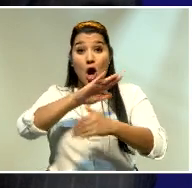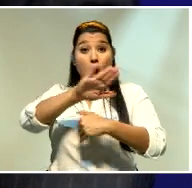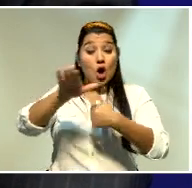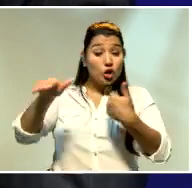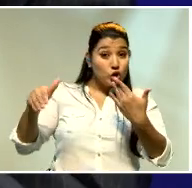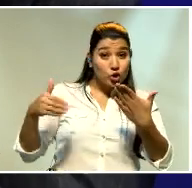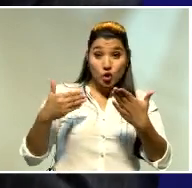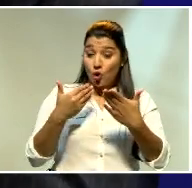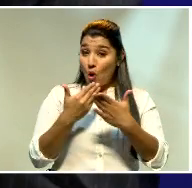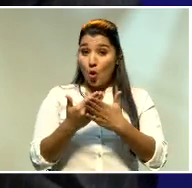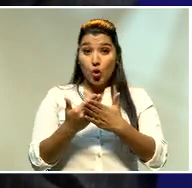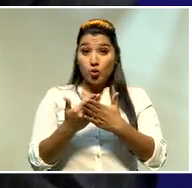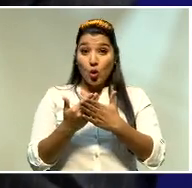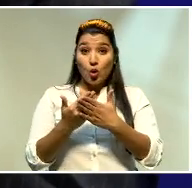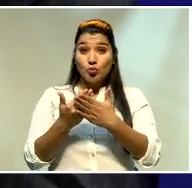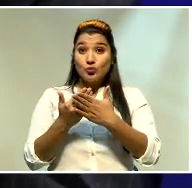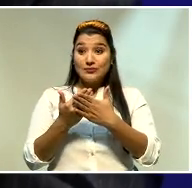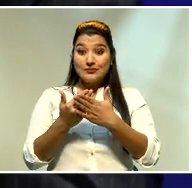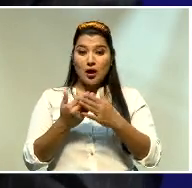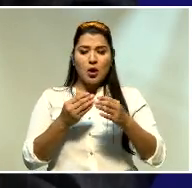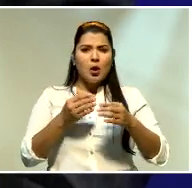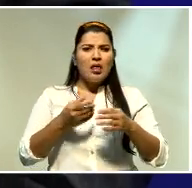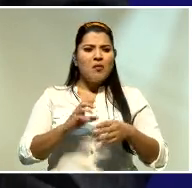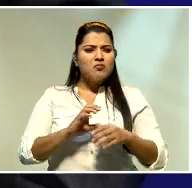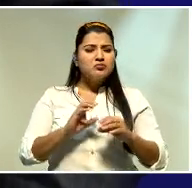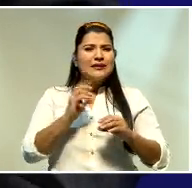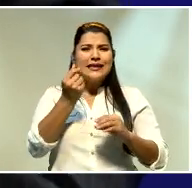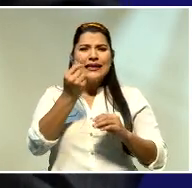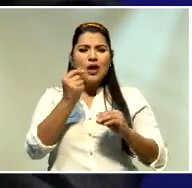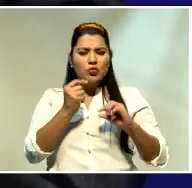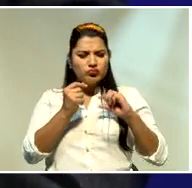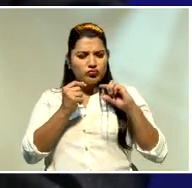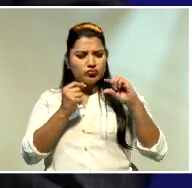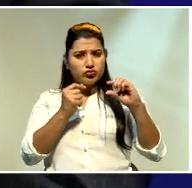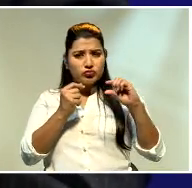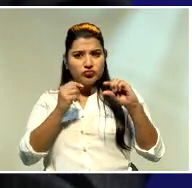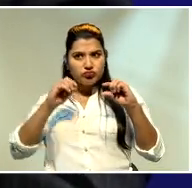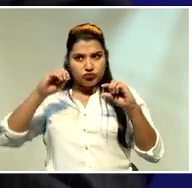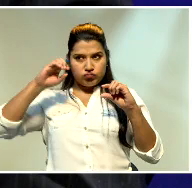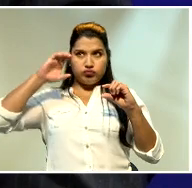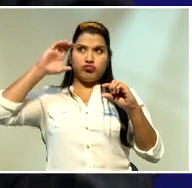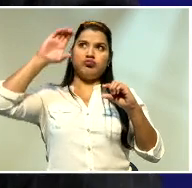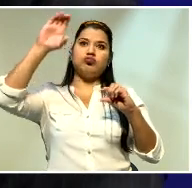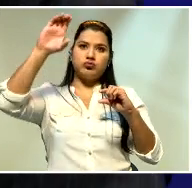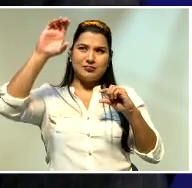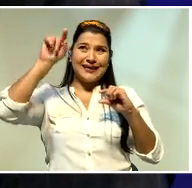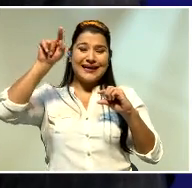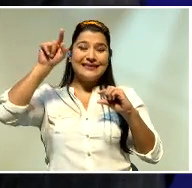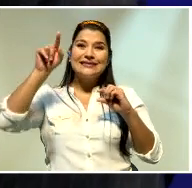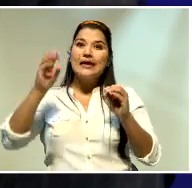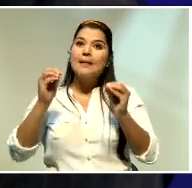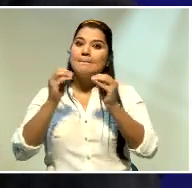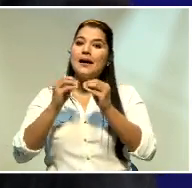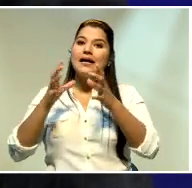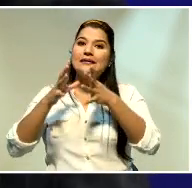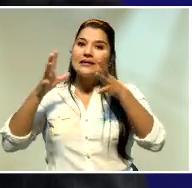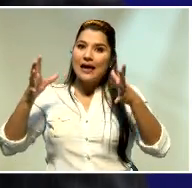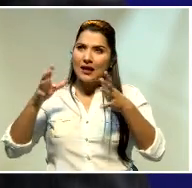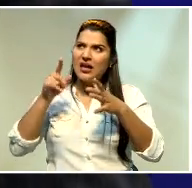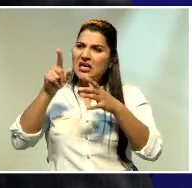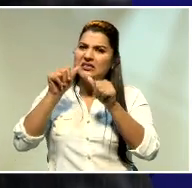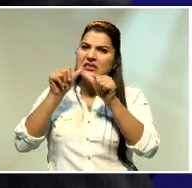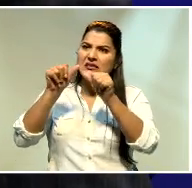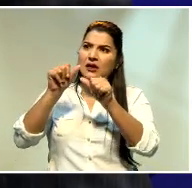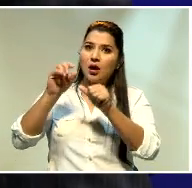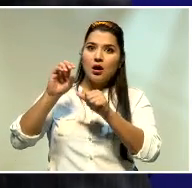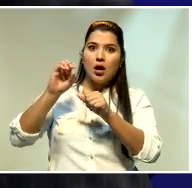y sobra dentro del Ministerio de Educación. Es la pieza más grande de todo. El hecho de que siga creciendo y sin dar